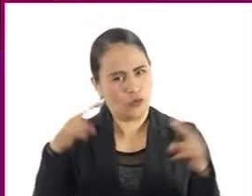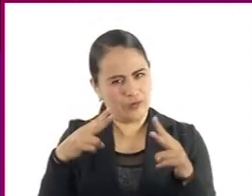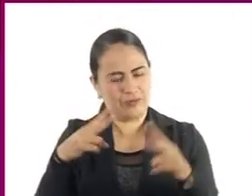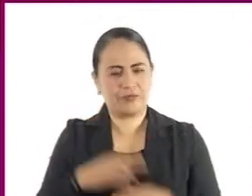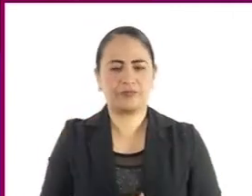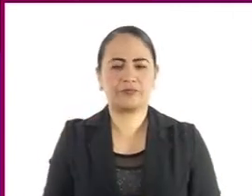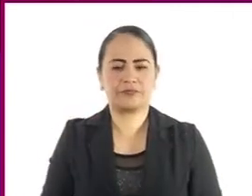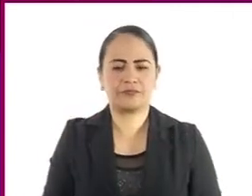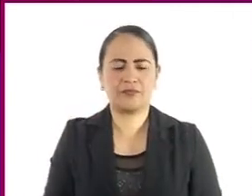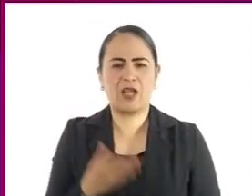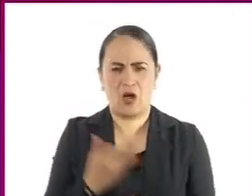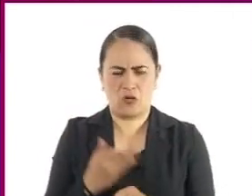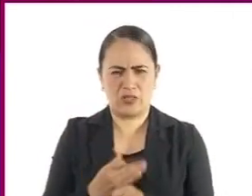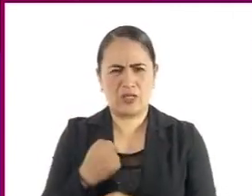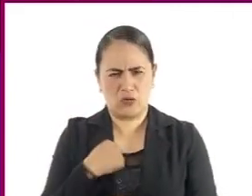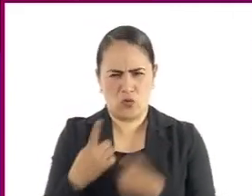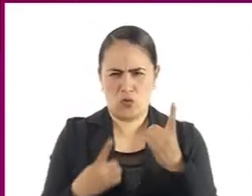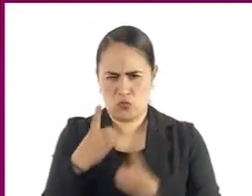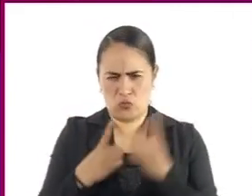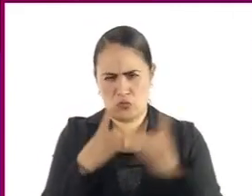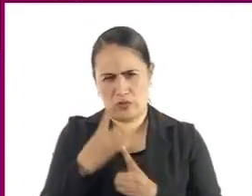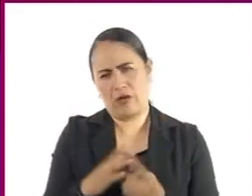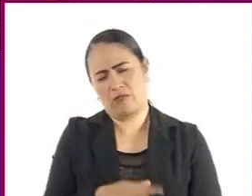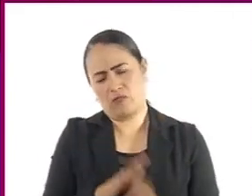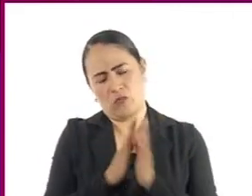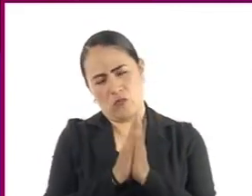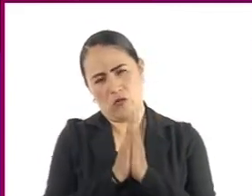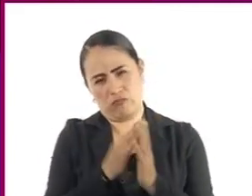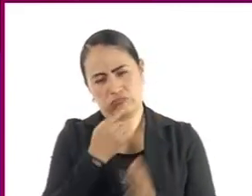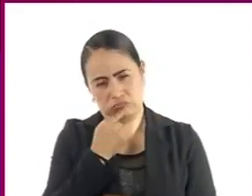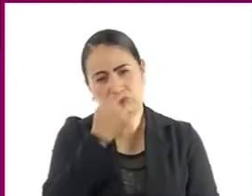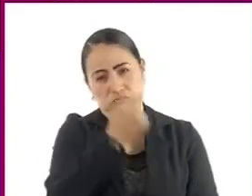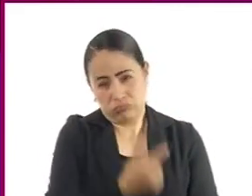Bueno, lo que pasa es que me surgió una duda y quería compartírsela a usted.